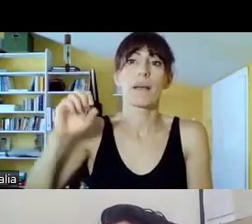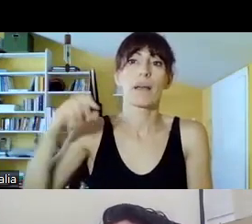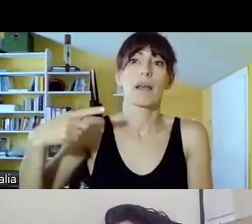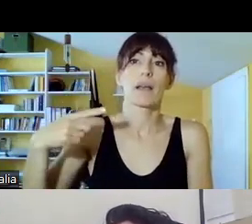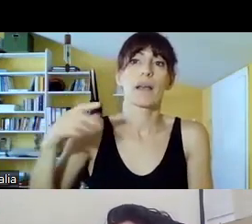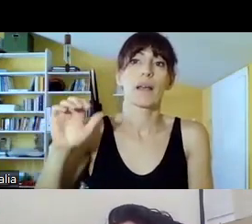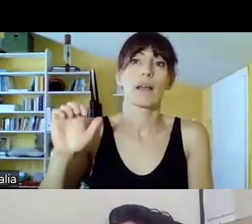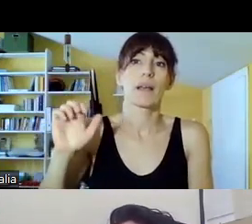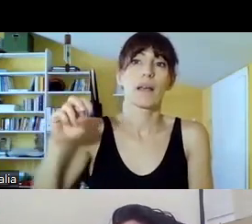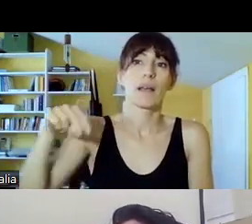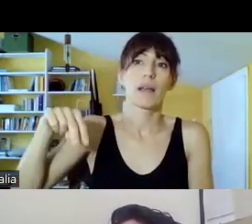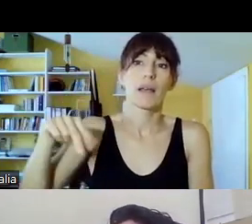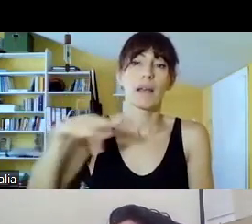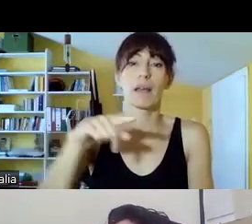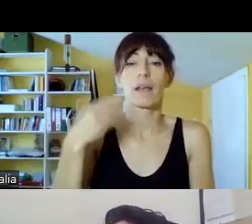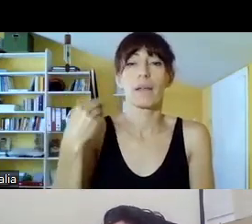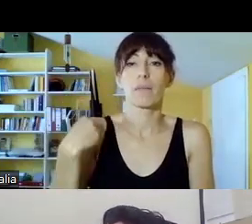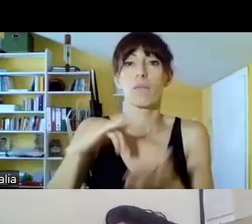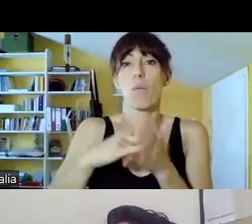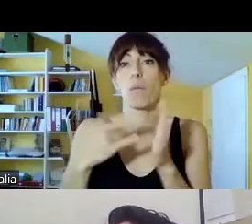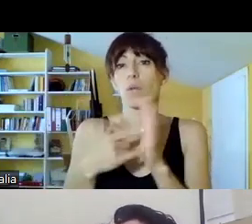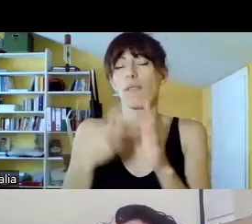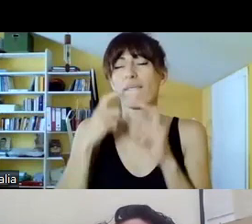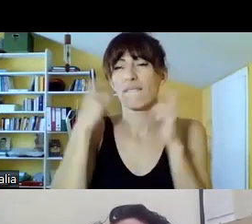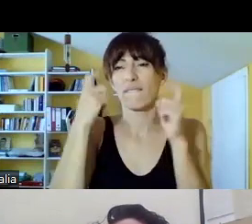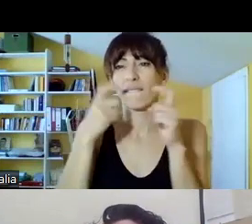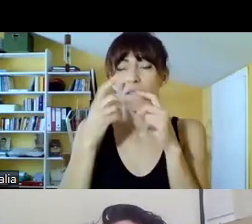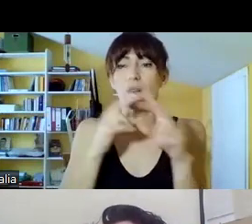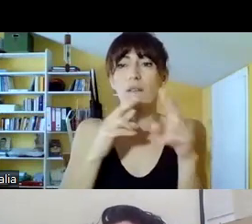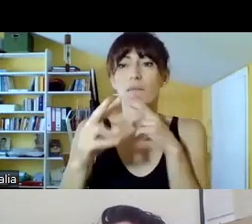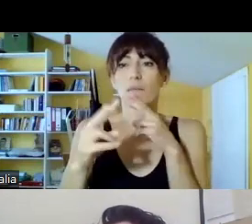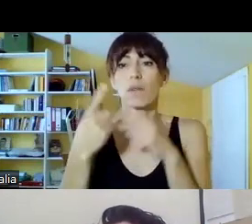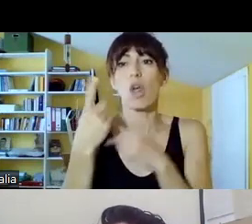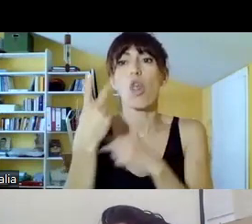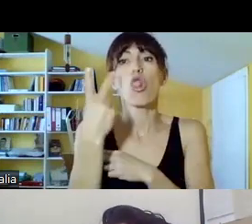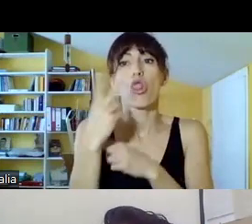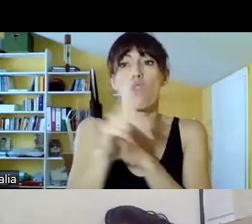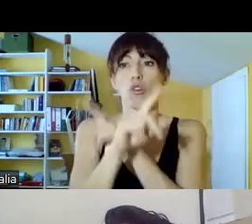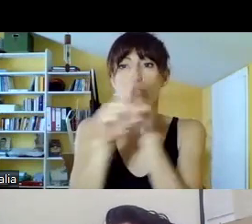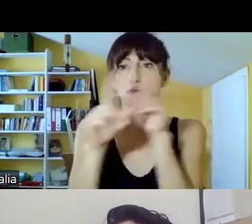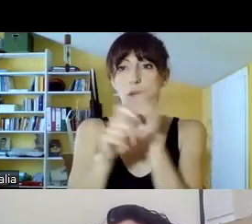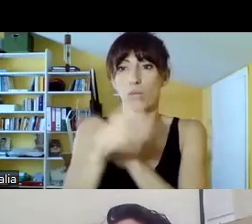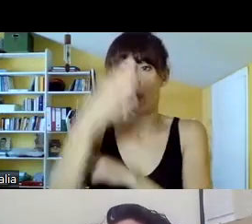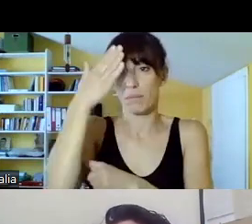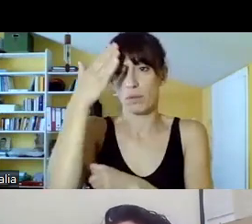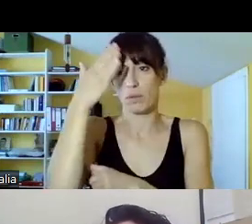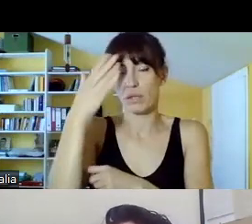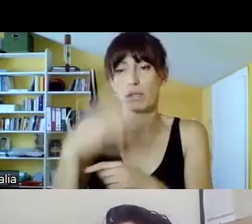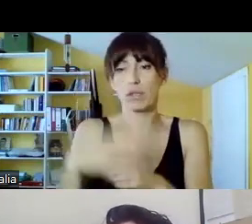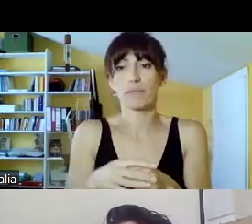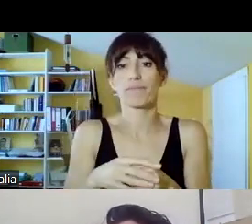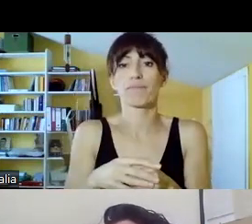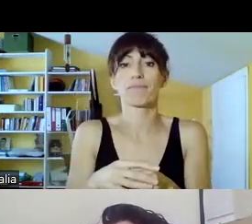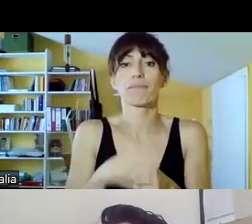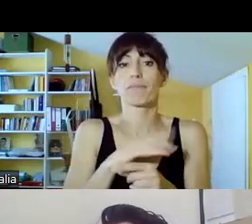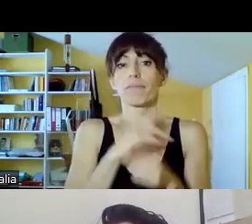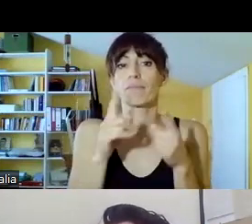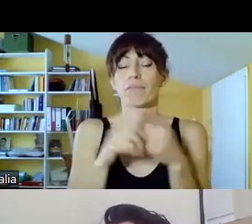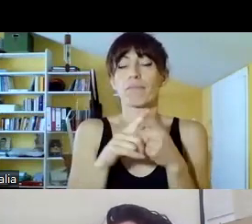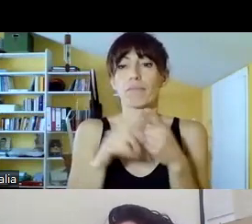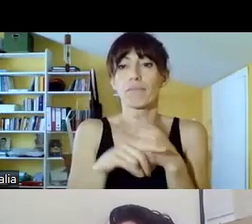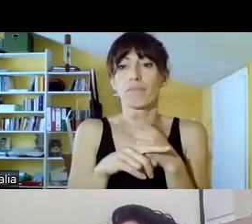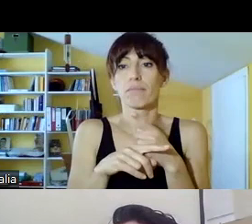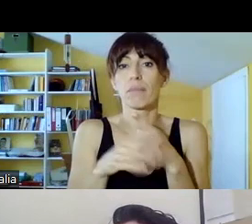este proyecto intentamos responder a dos cuestiones principalmente. Por un lado, si la existencia